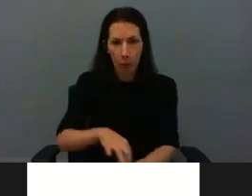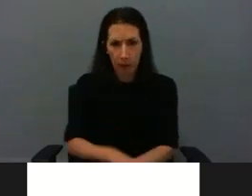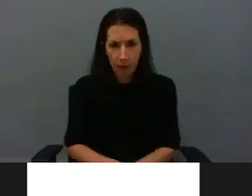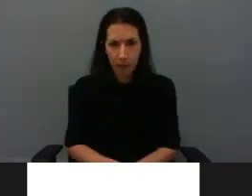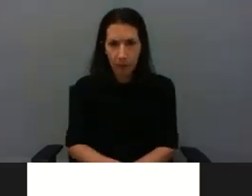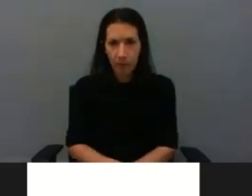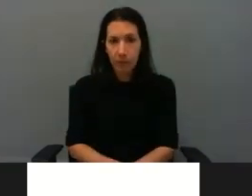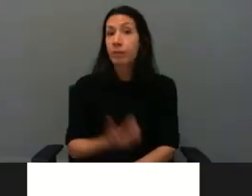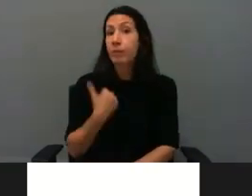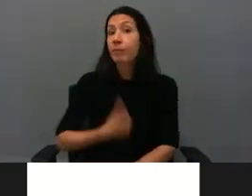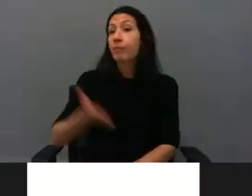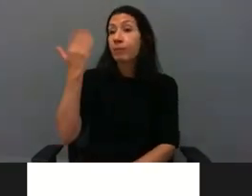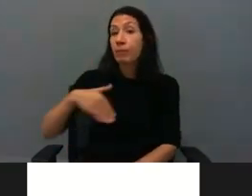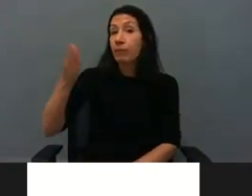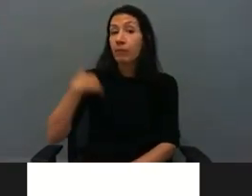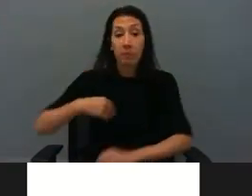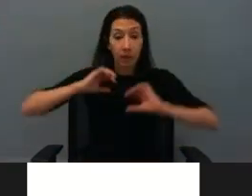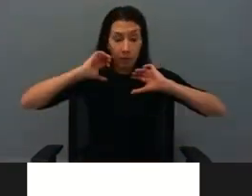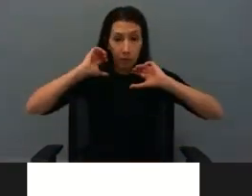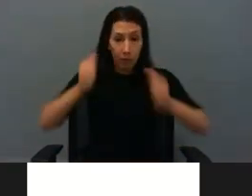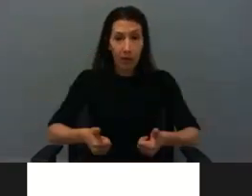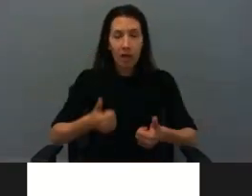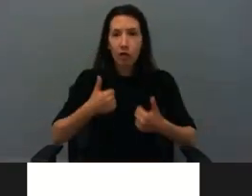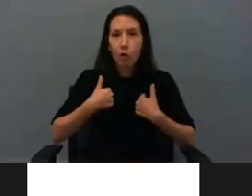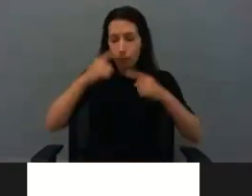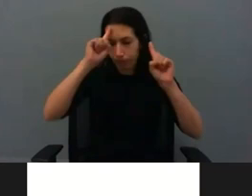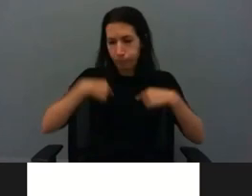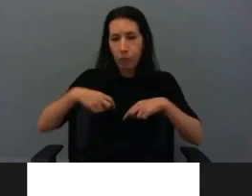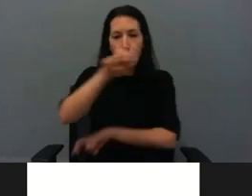Desde un principio busqué ayuda especial.